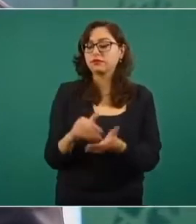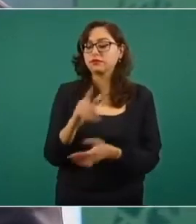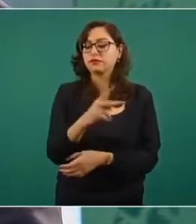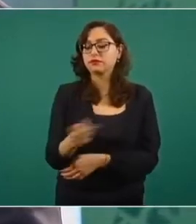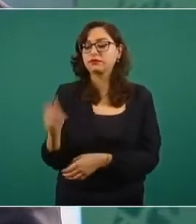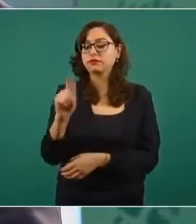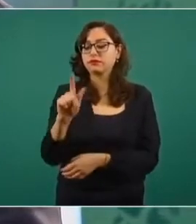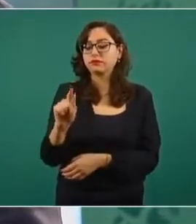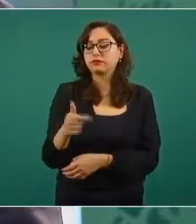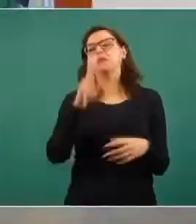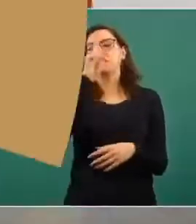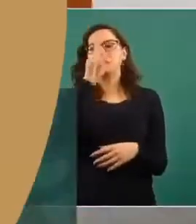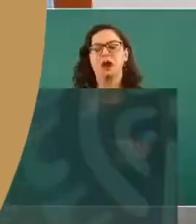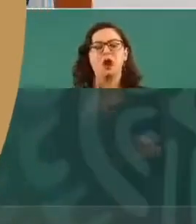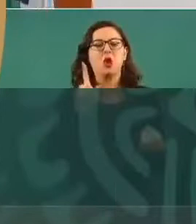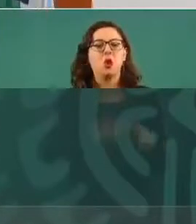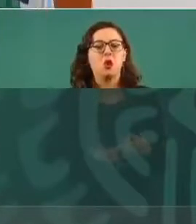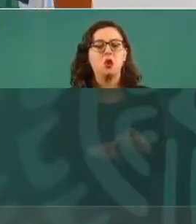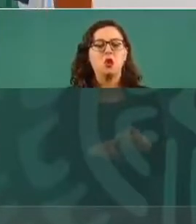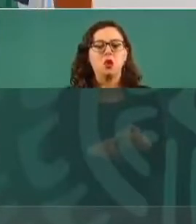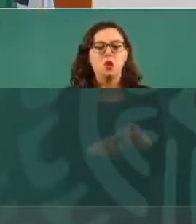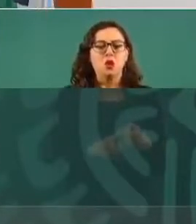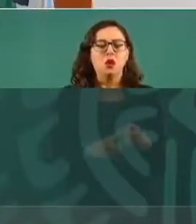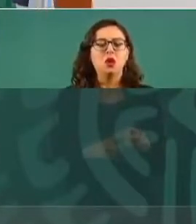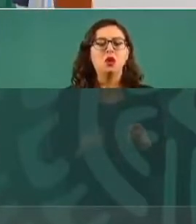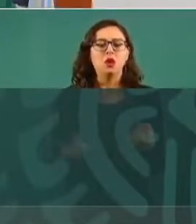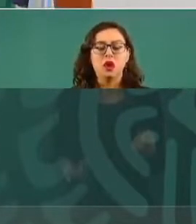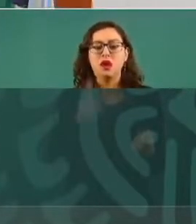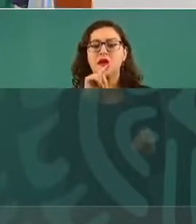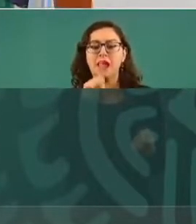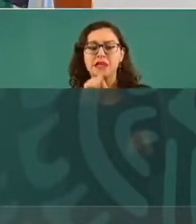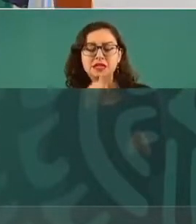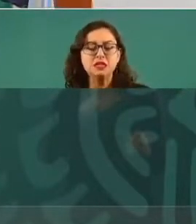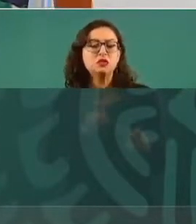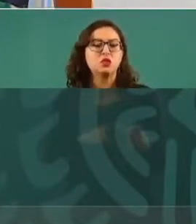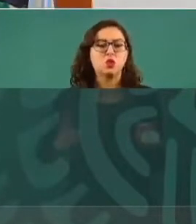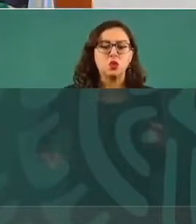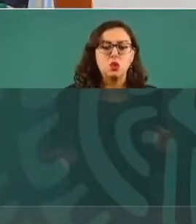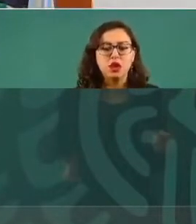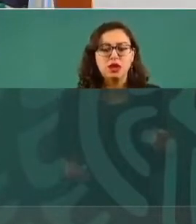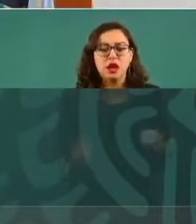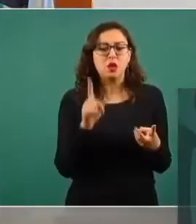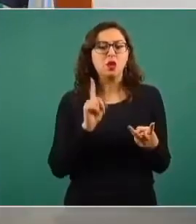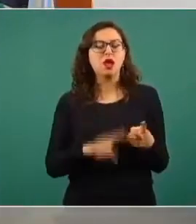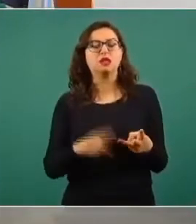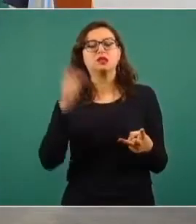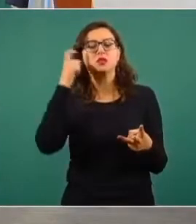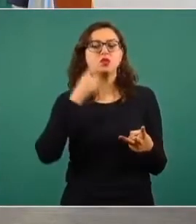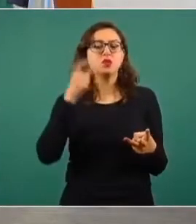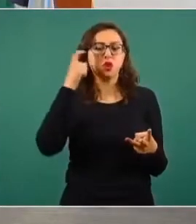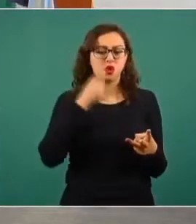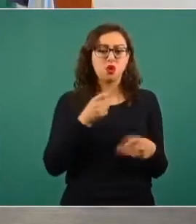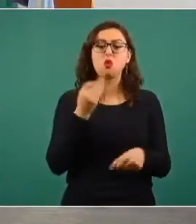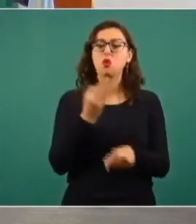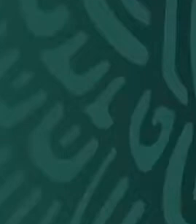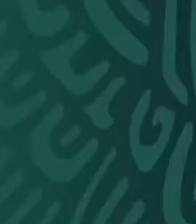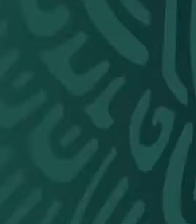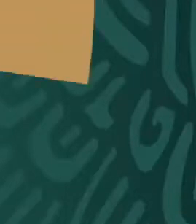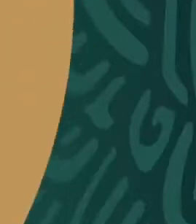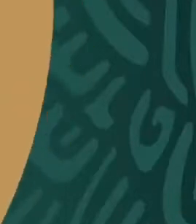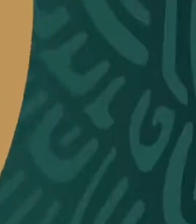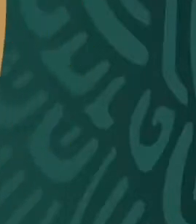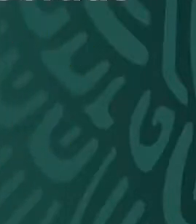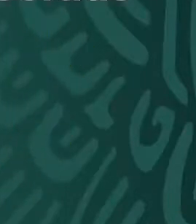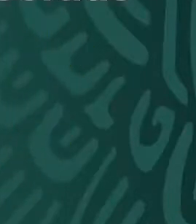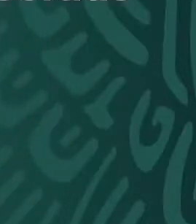152.276 millones de pesos. El subsecretario de Derechos Humanos, Alejandro Encinas, presentó el informe anual de la Comisión Nacional